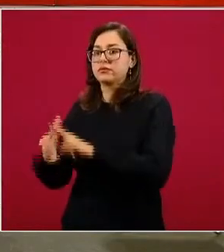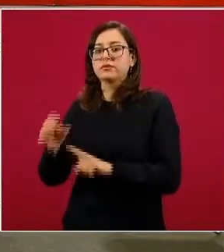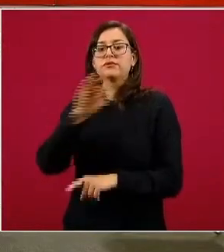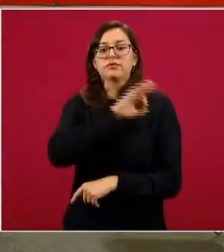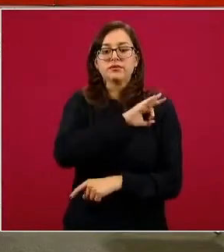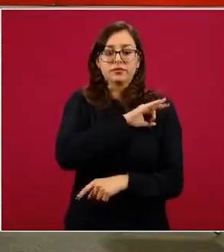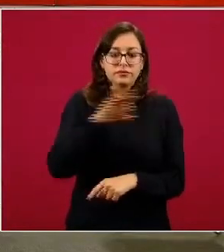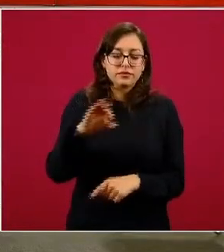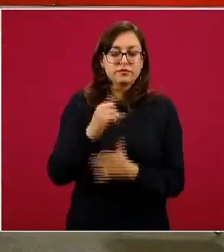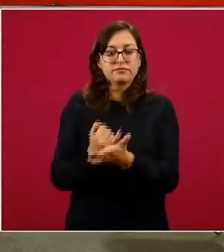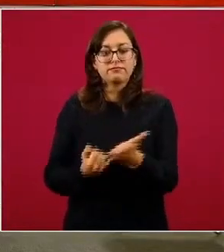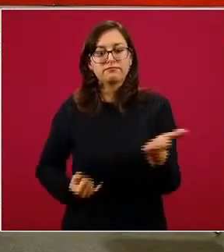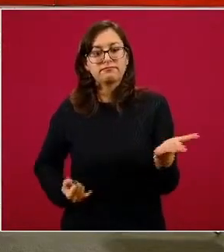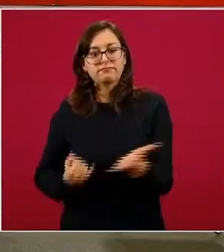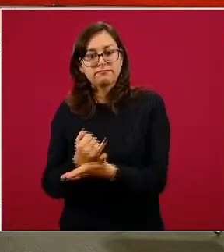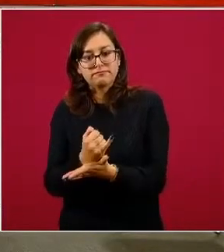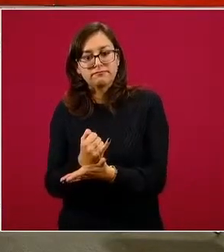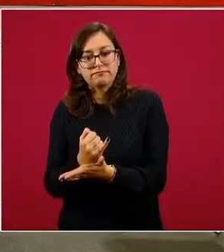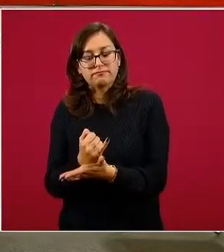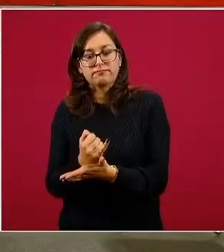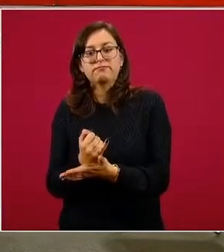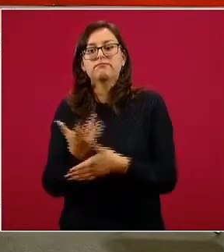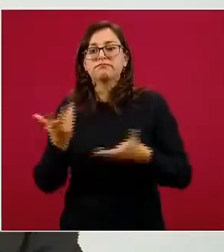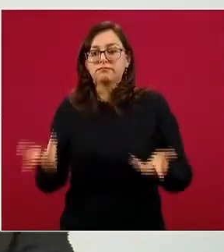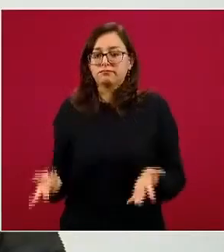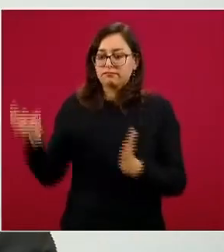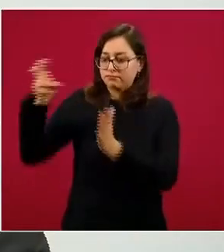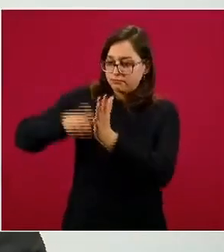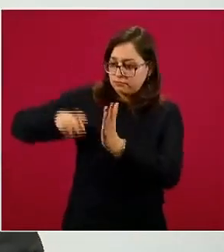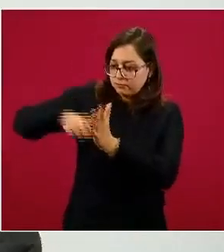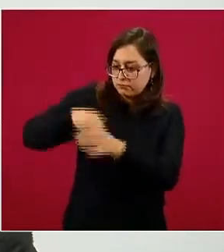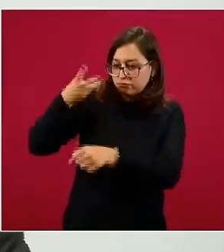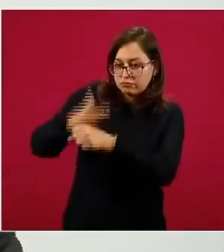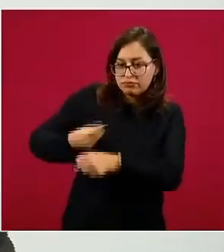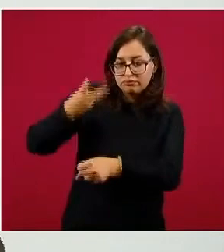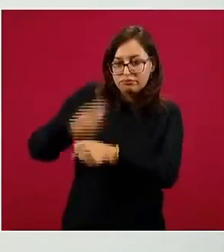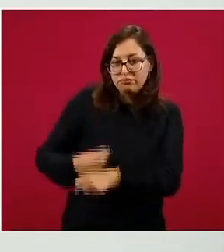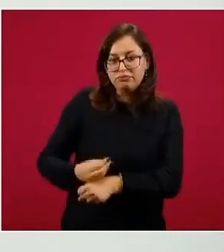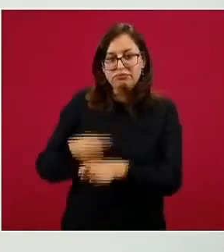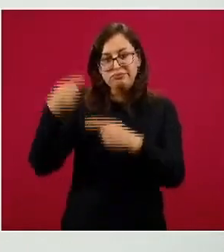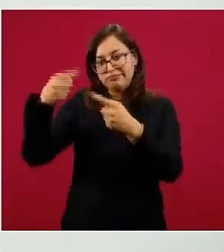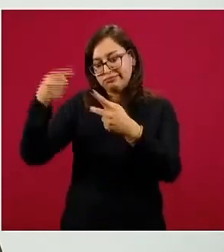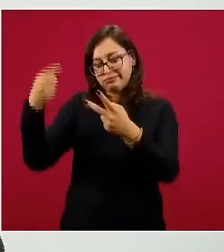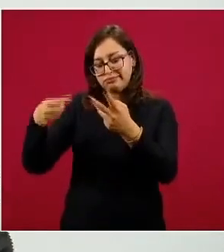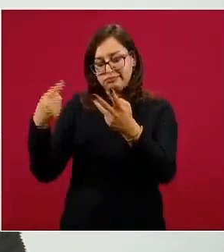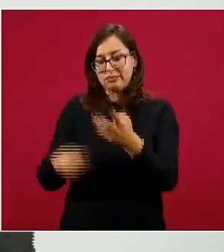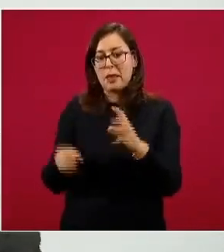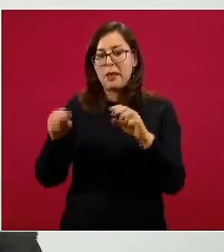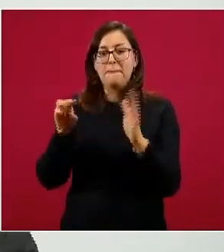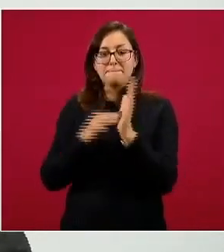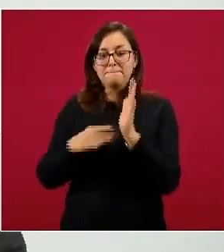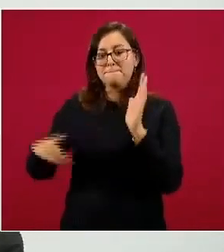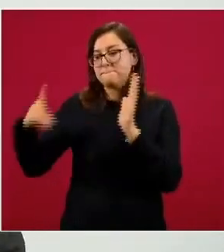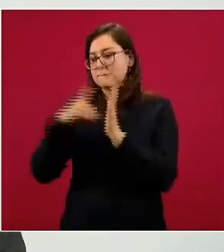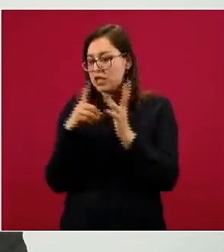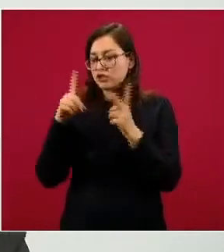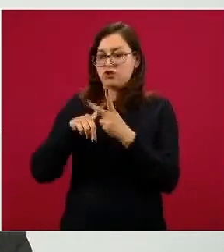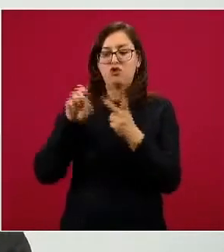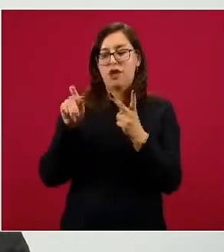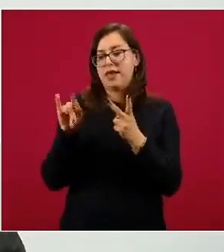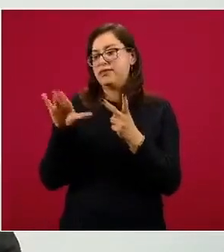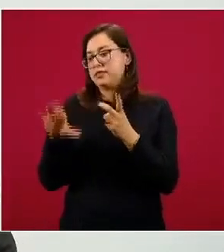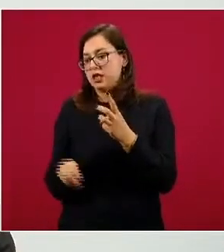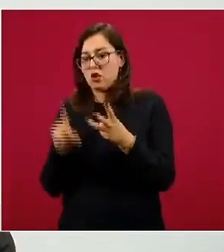la facultad de decir: necesito que se hagan enmiendas al protocolo, por X, Y, Z, metodológicas, éticas o